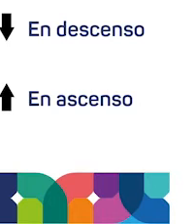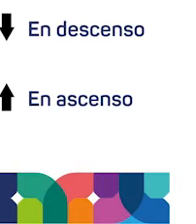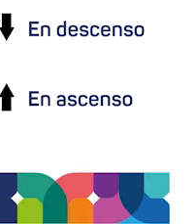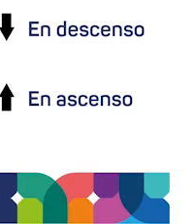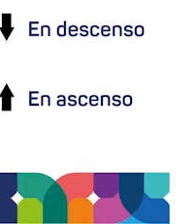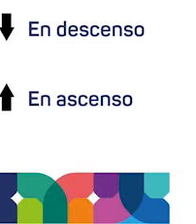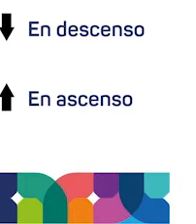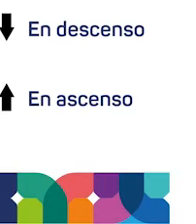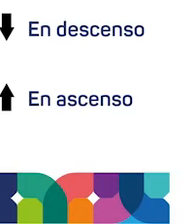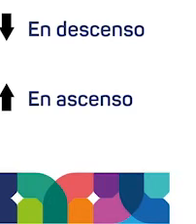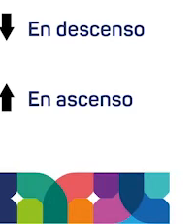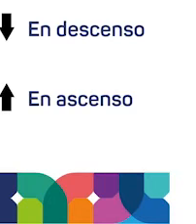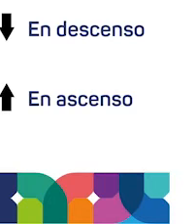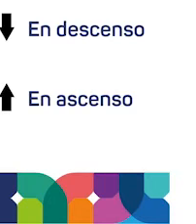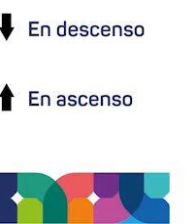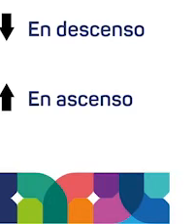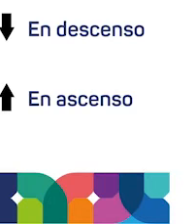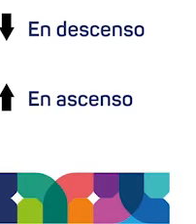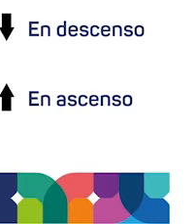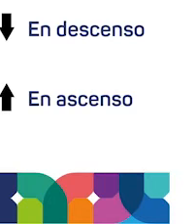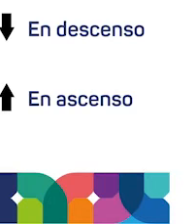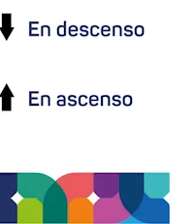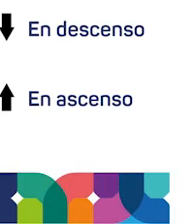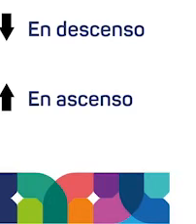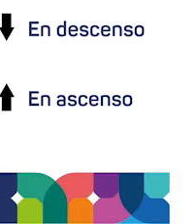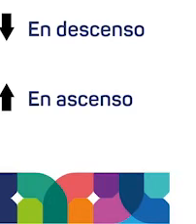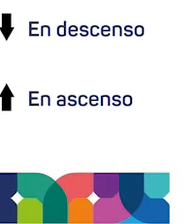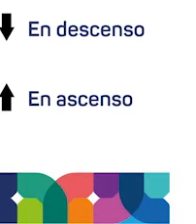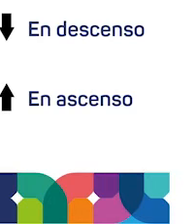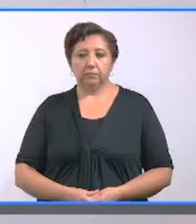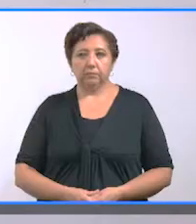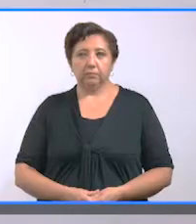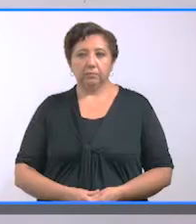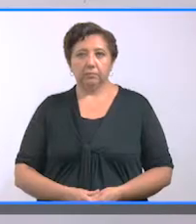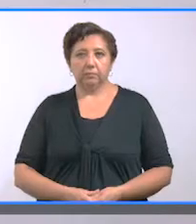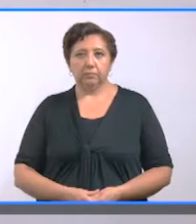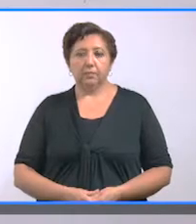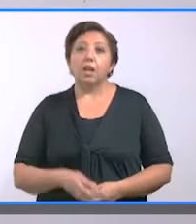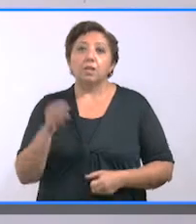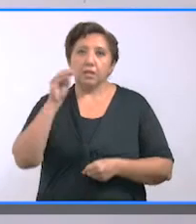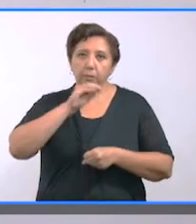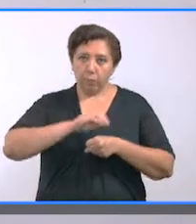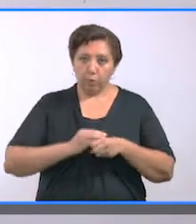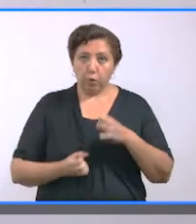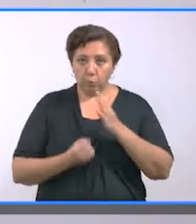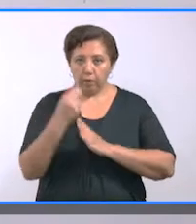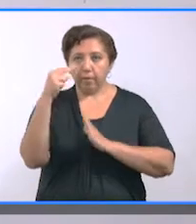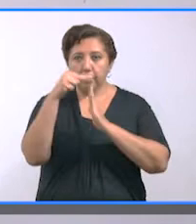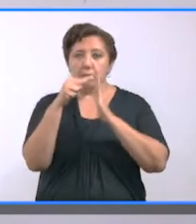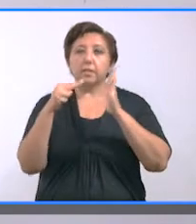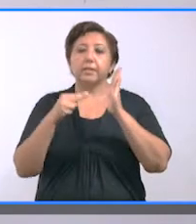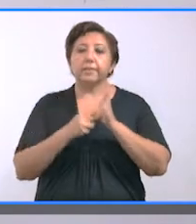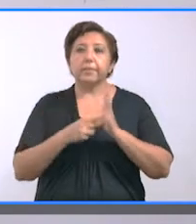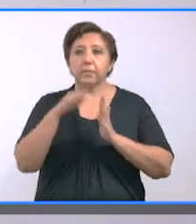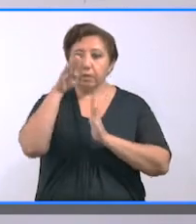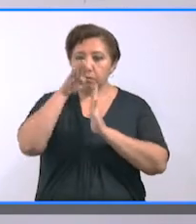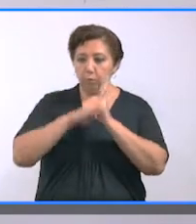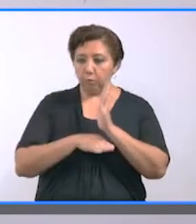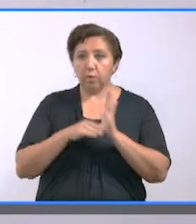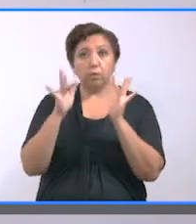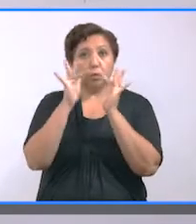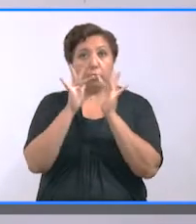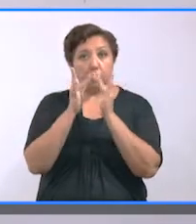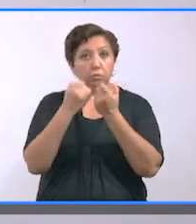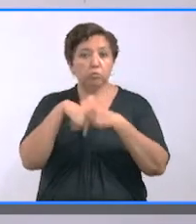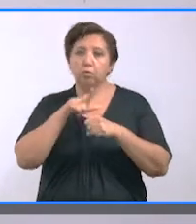decir que continuaremos en la ola 1 de reapertura económica. Se han implementado nuevas medidas tendientes a reducir el contacto